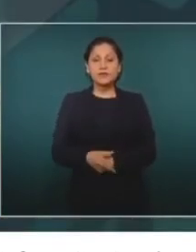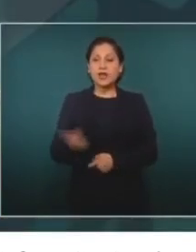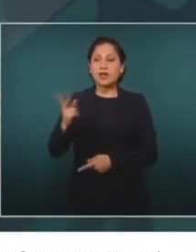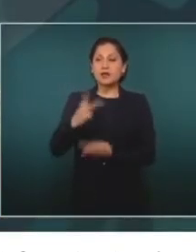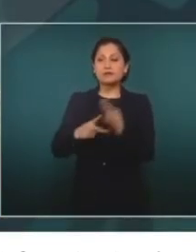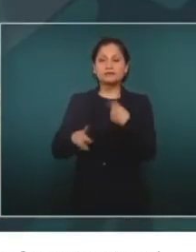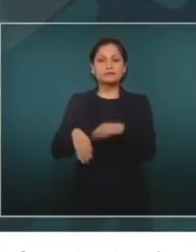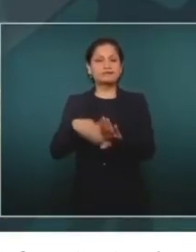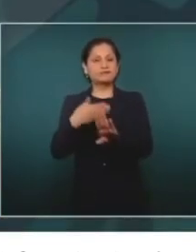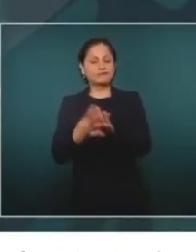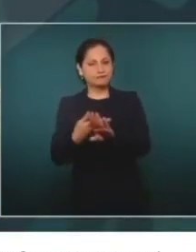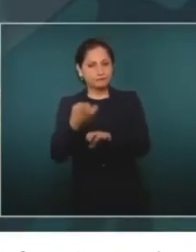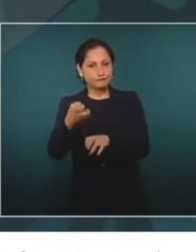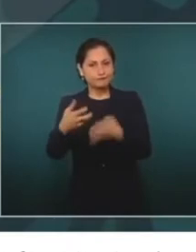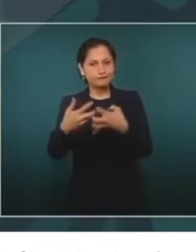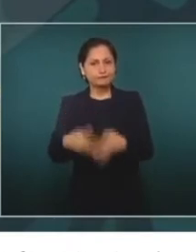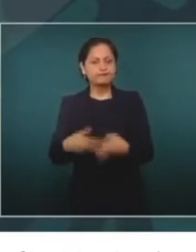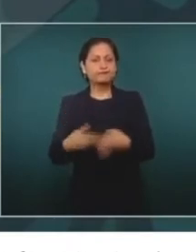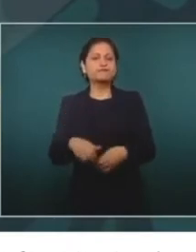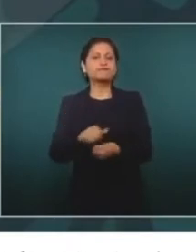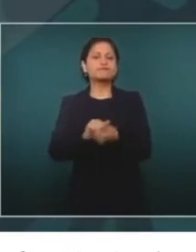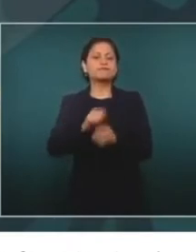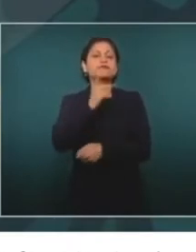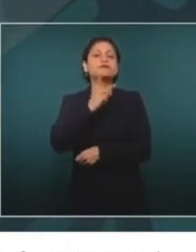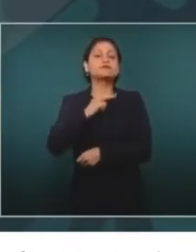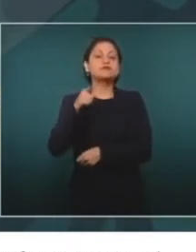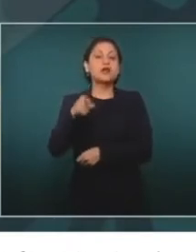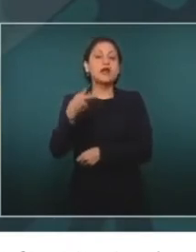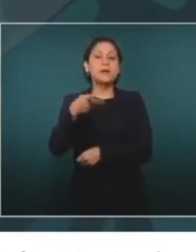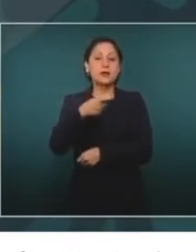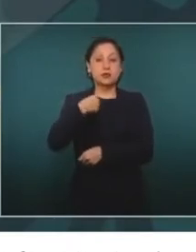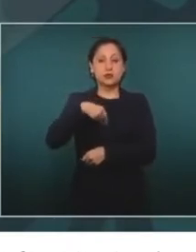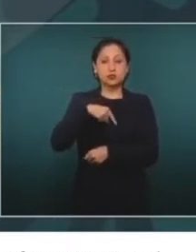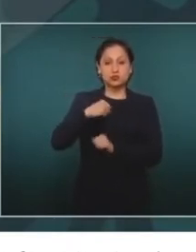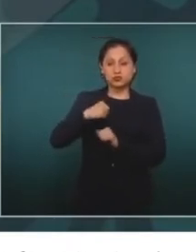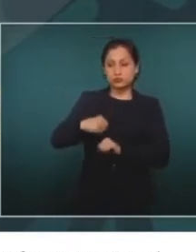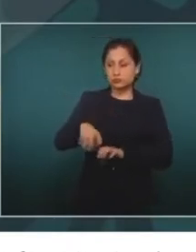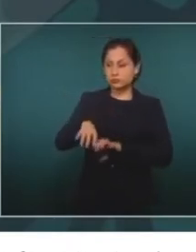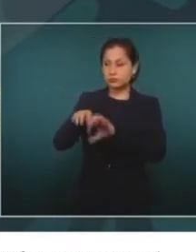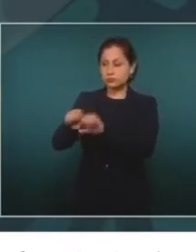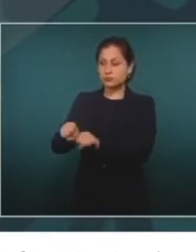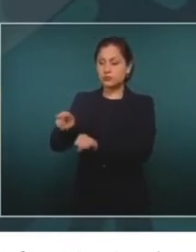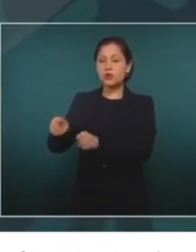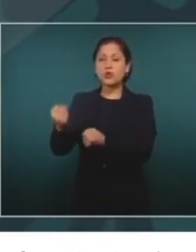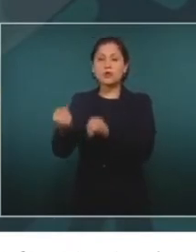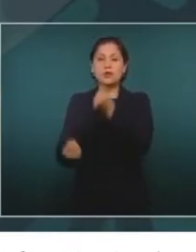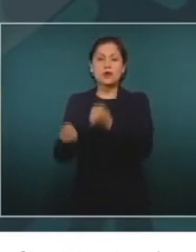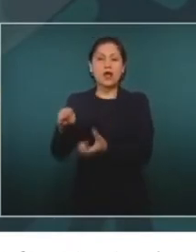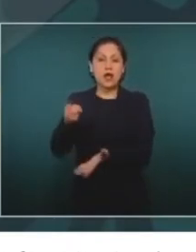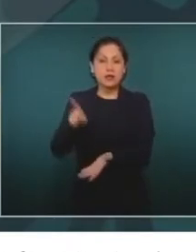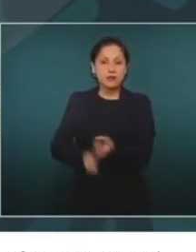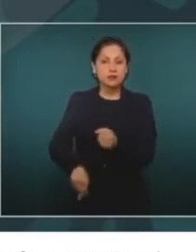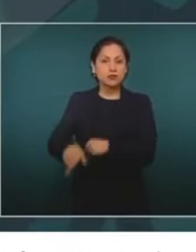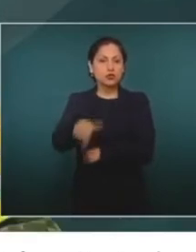se aseguró un vehículo con 12 artefactos explosivos